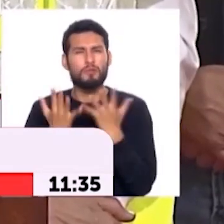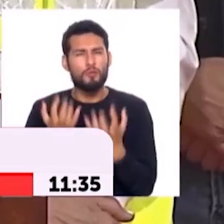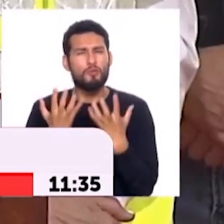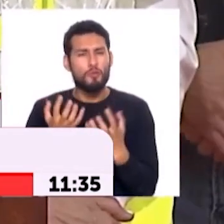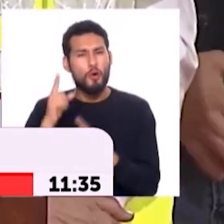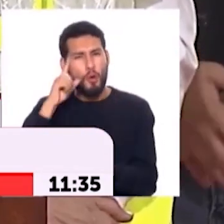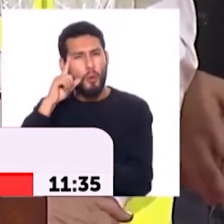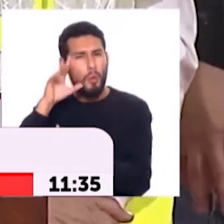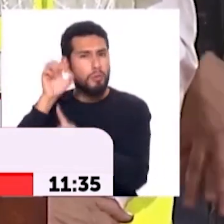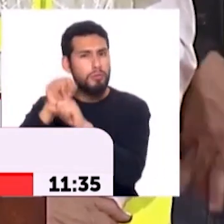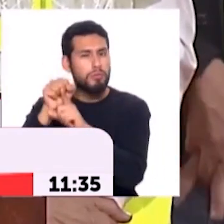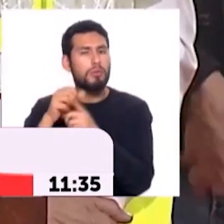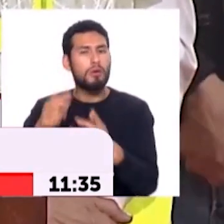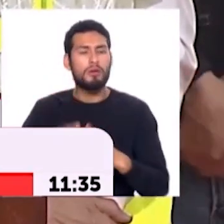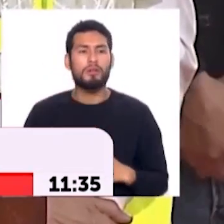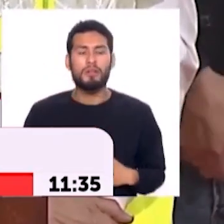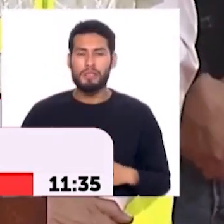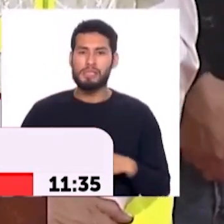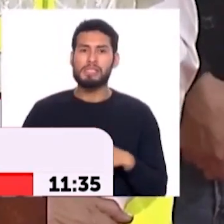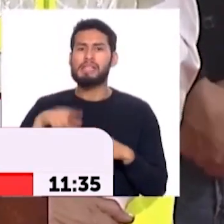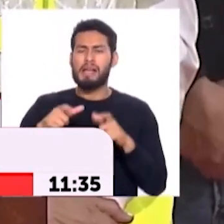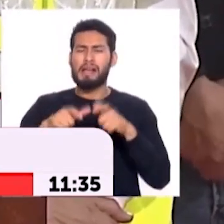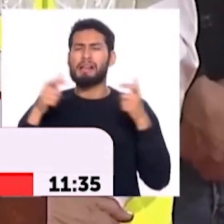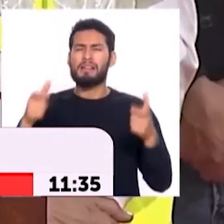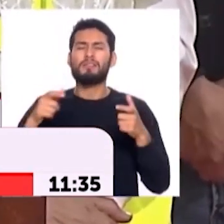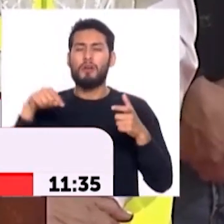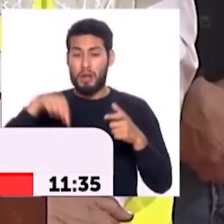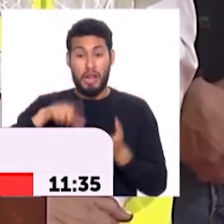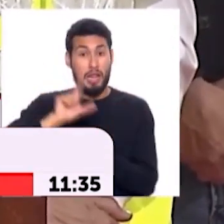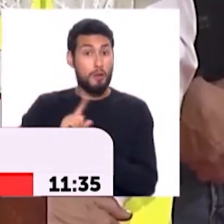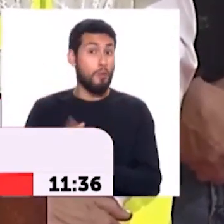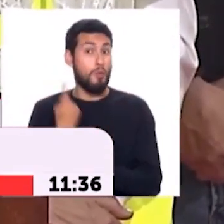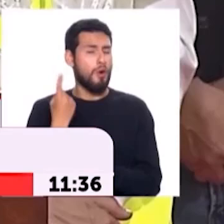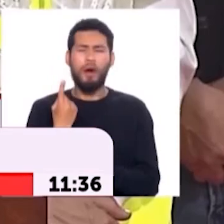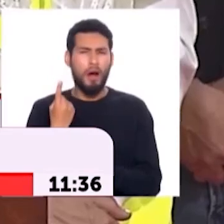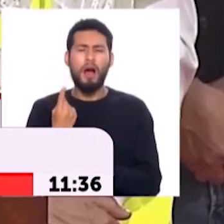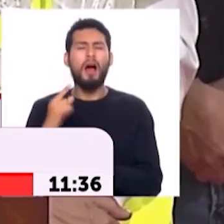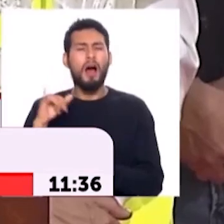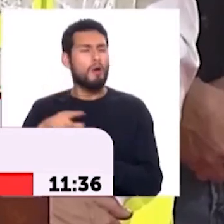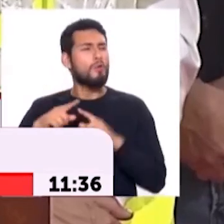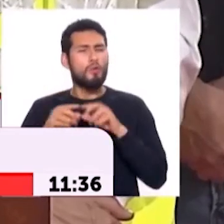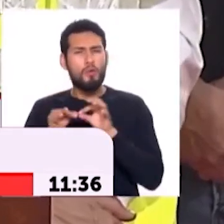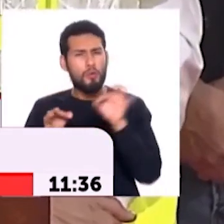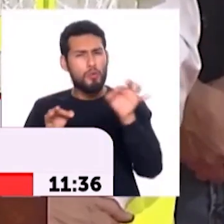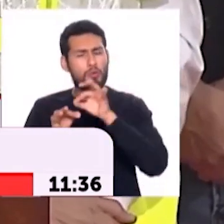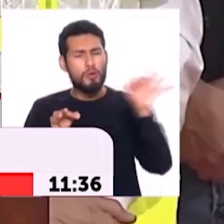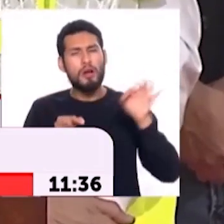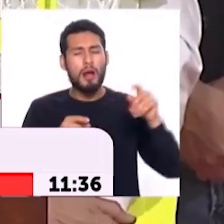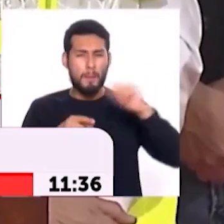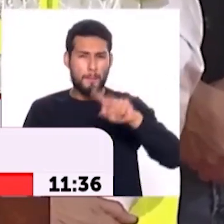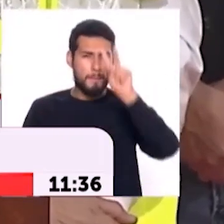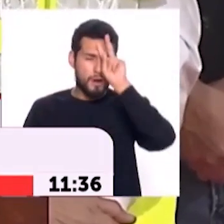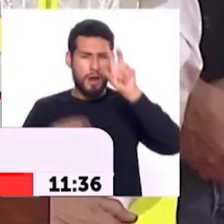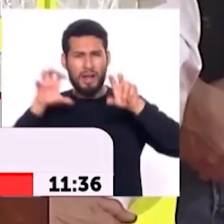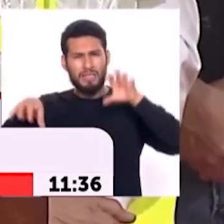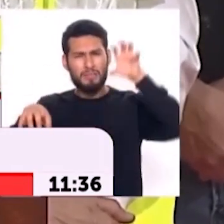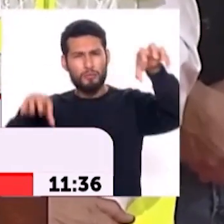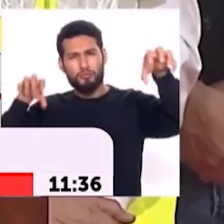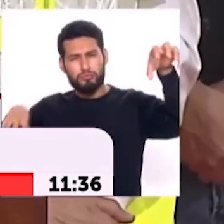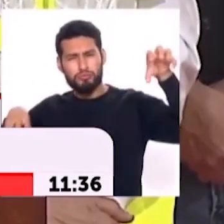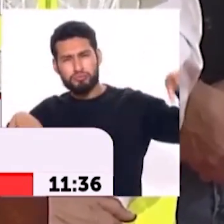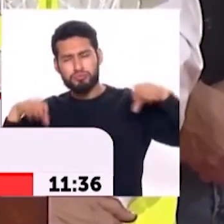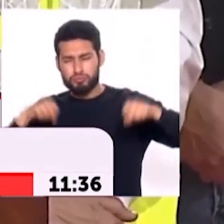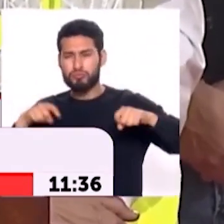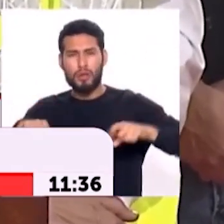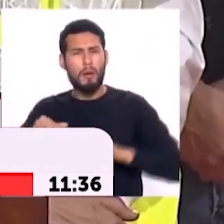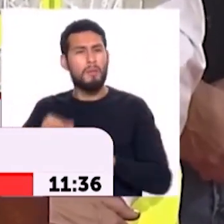Esto ha llegado aquí, la tuneladora, tras concluir en los trabajos de excavación de 4 kilómetros de túnel. En ese